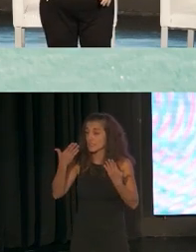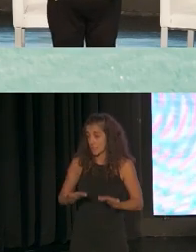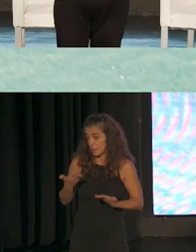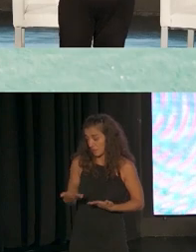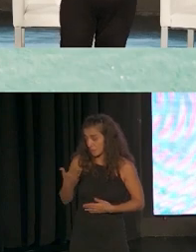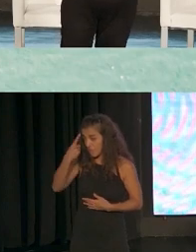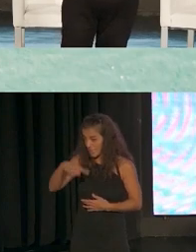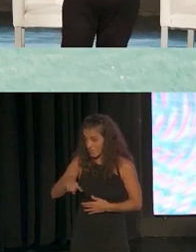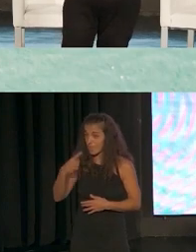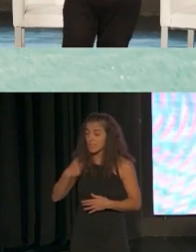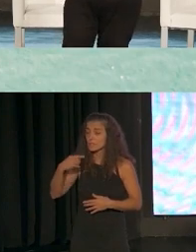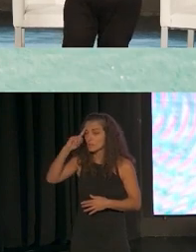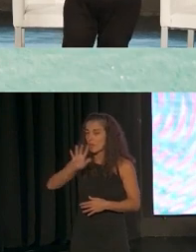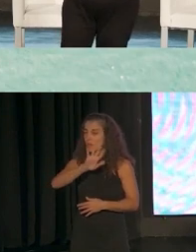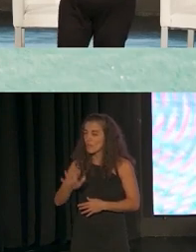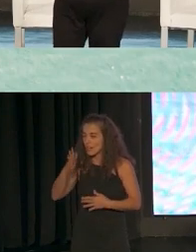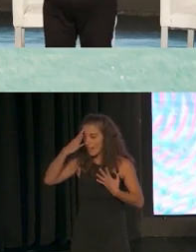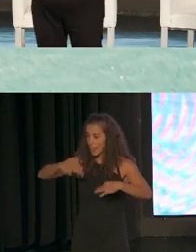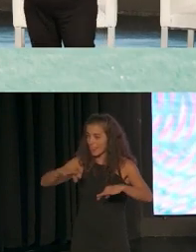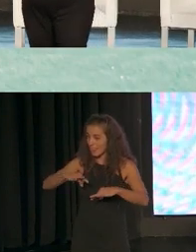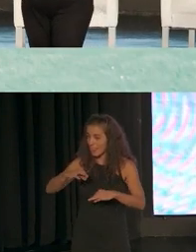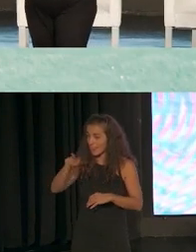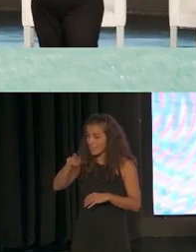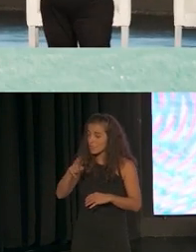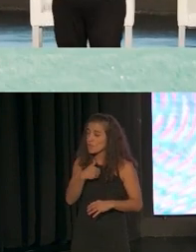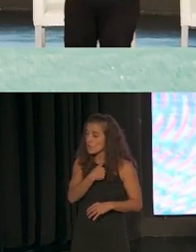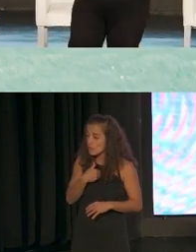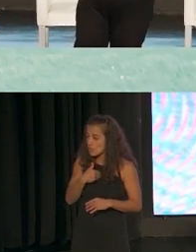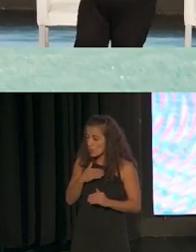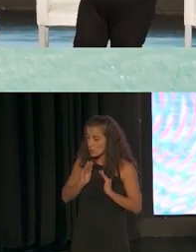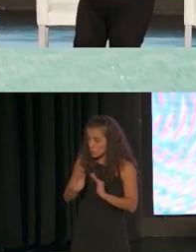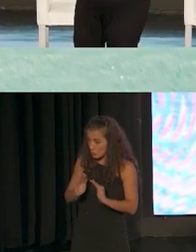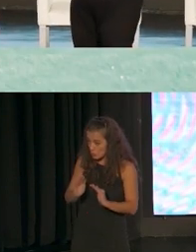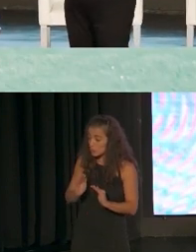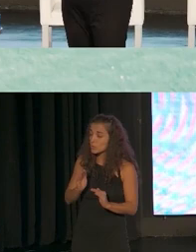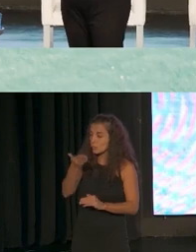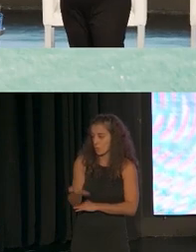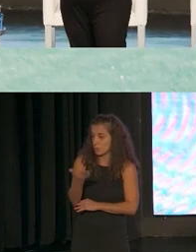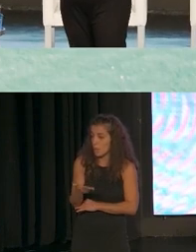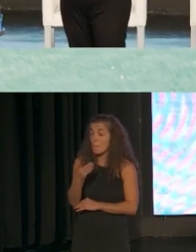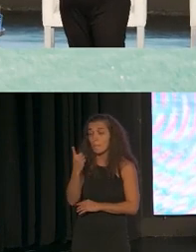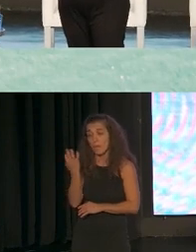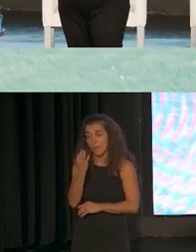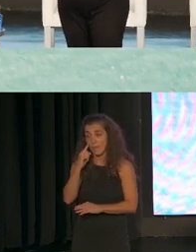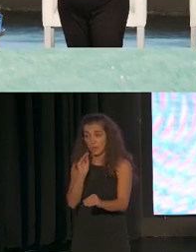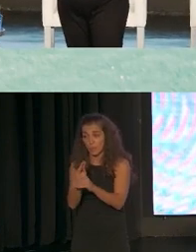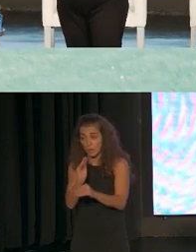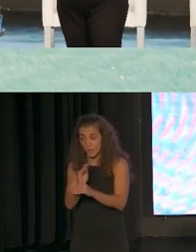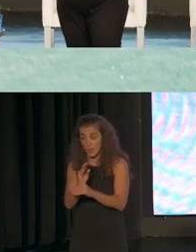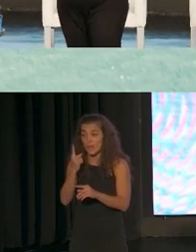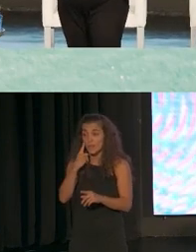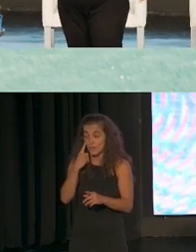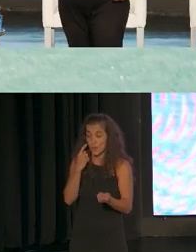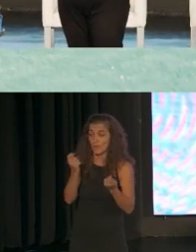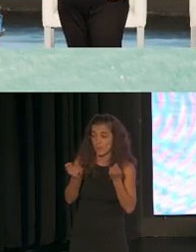inconscientes tienen una función muy importante pero hay que tener cuidado de que no siempre estén ahí